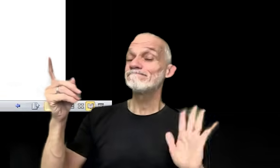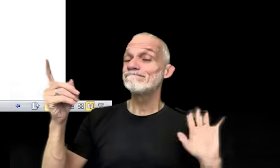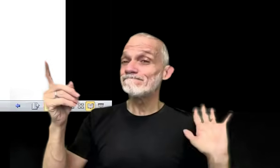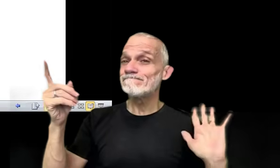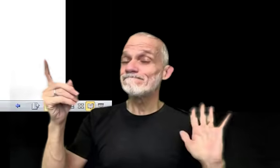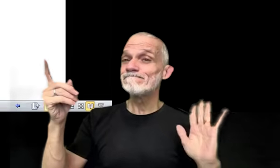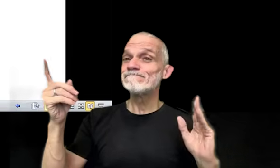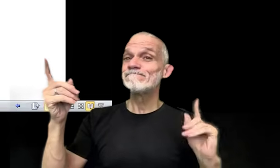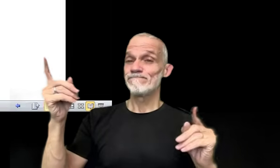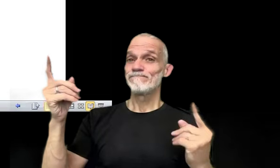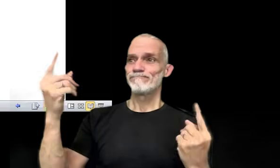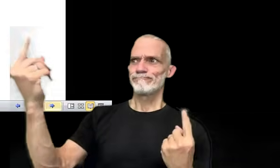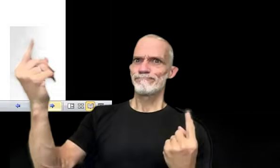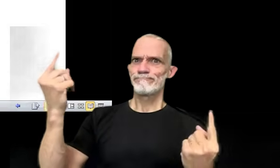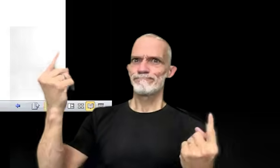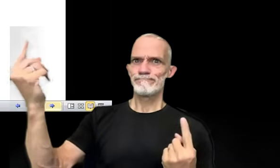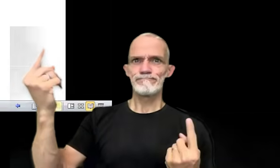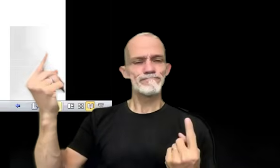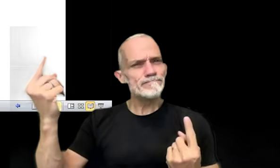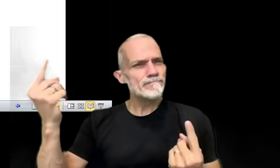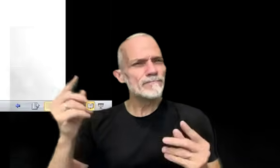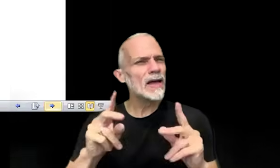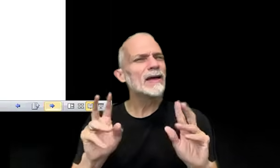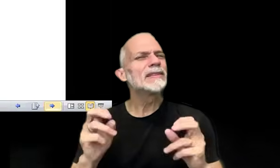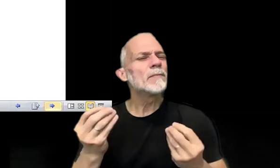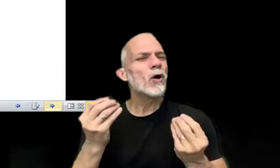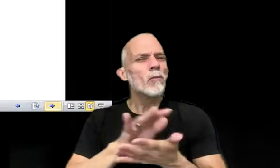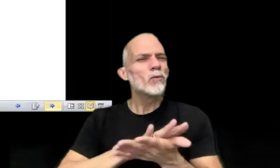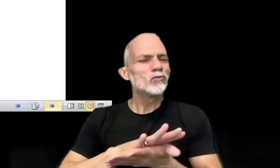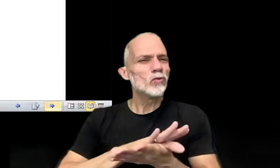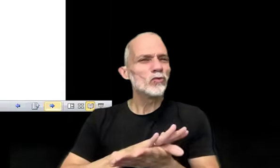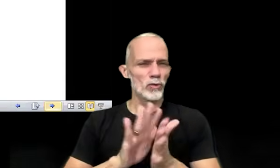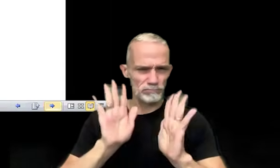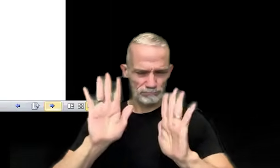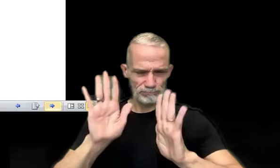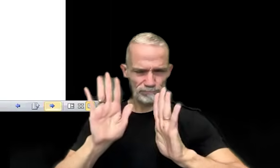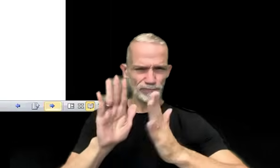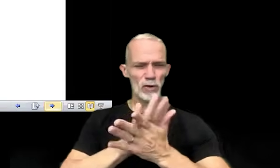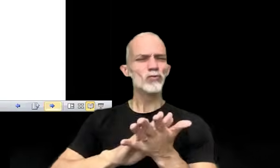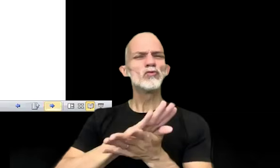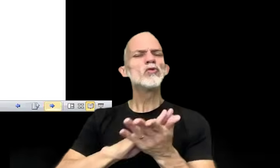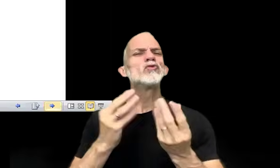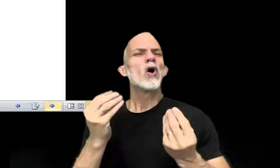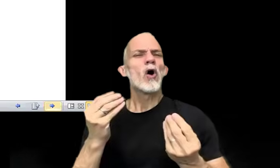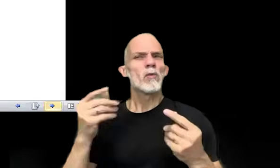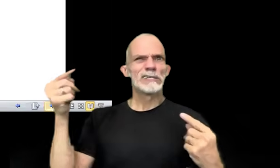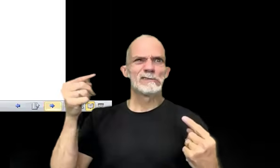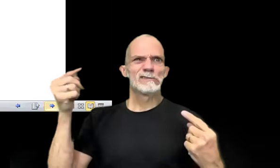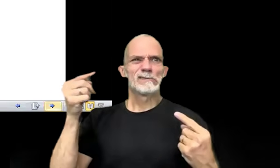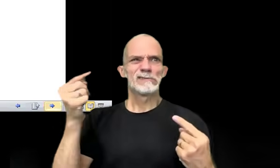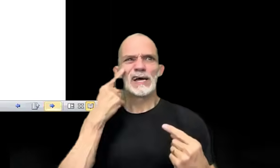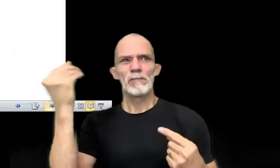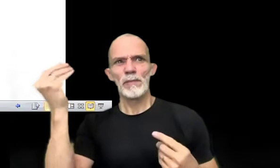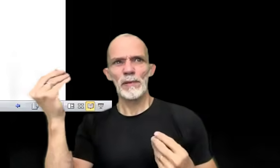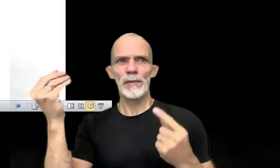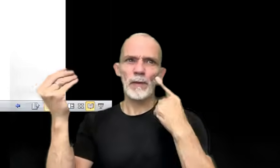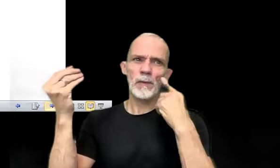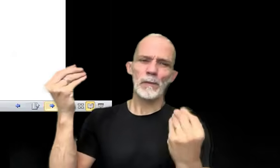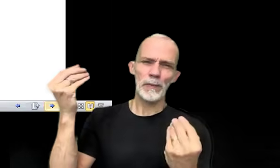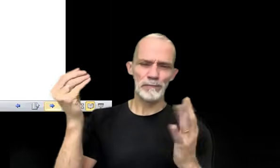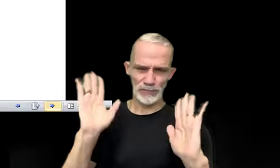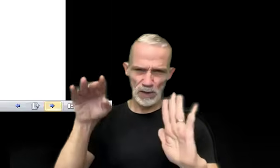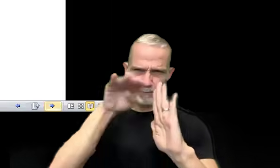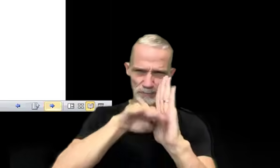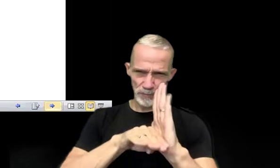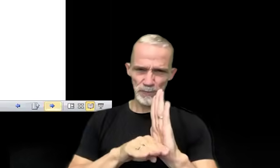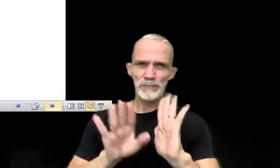en nuestro país, en Argentina, la cuestión se va a resolver, ¿sí? Vamos a resolver la controversia de residencia